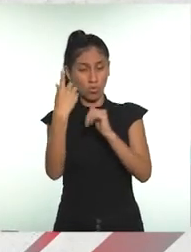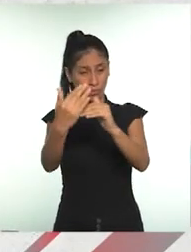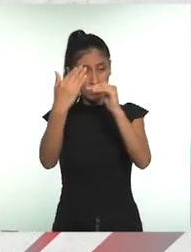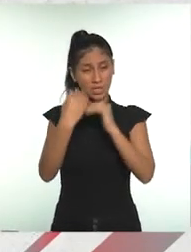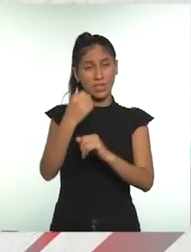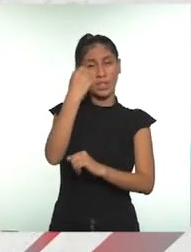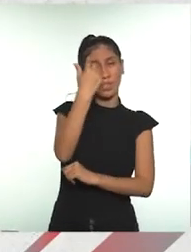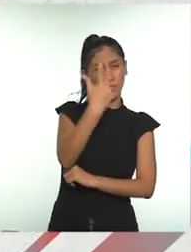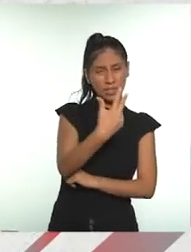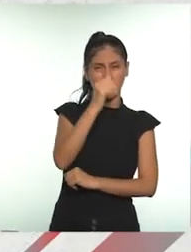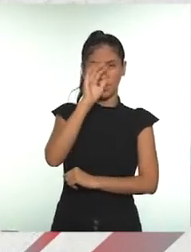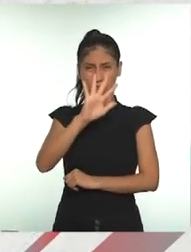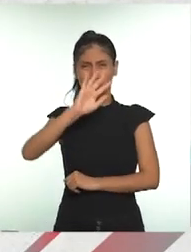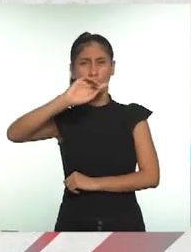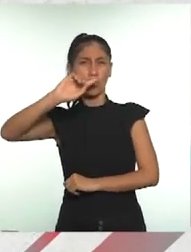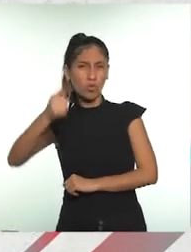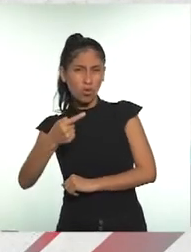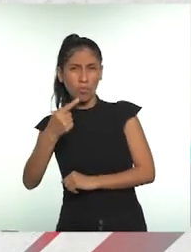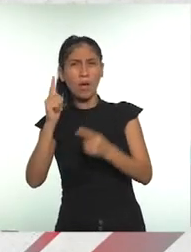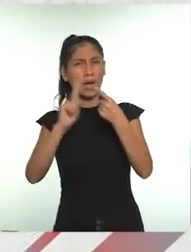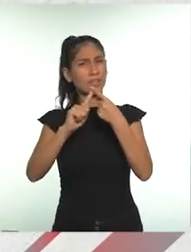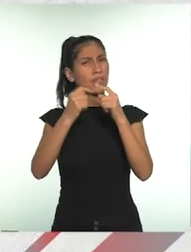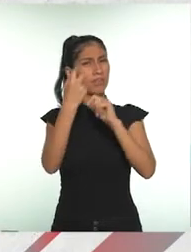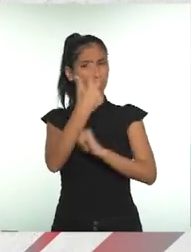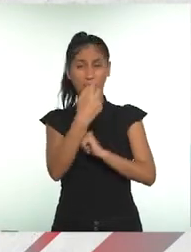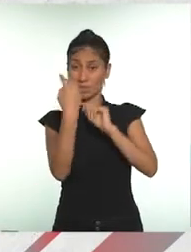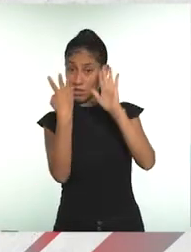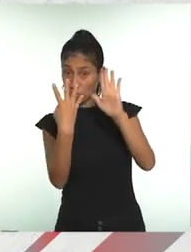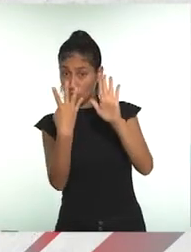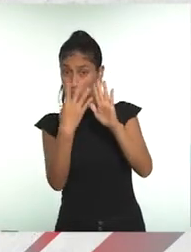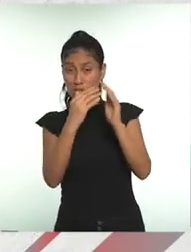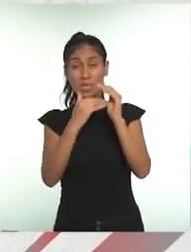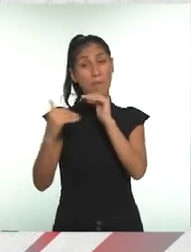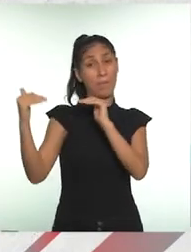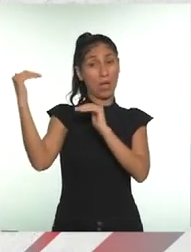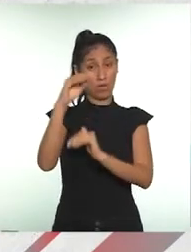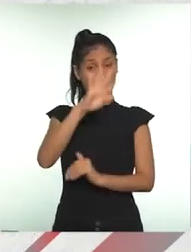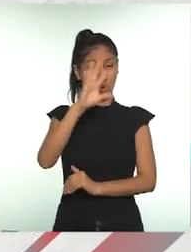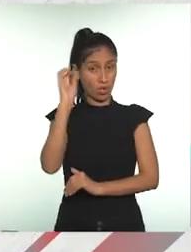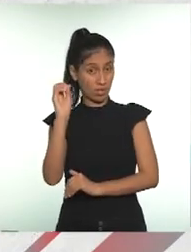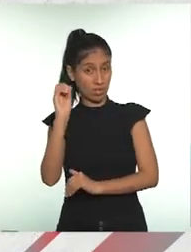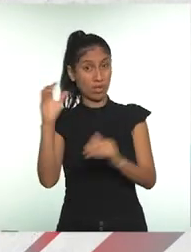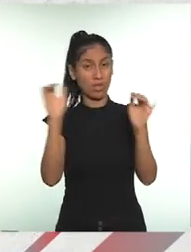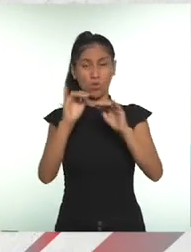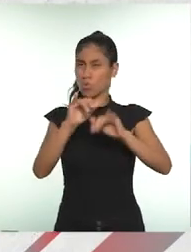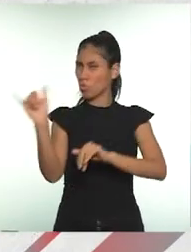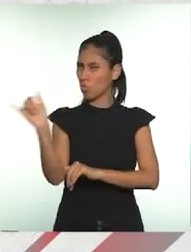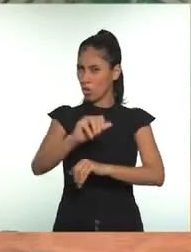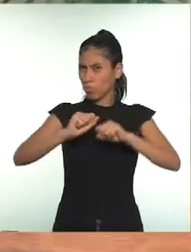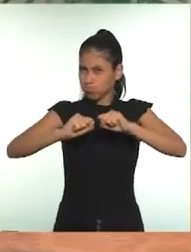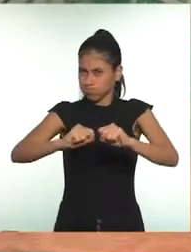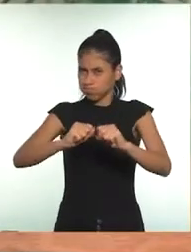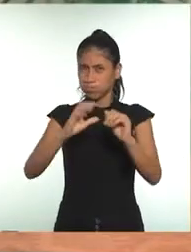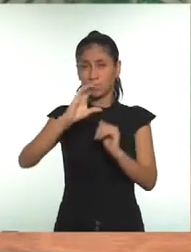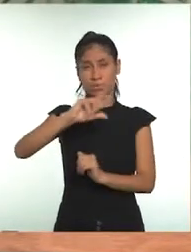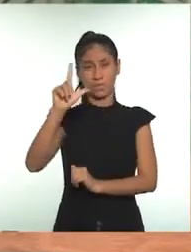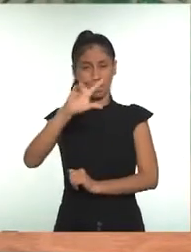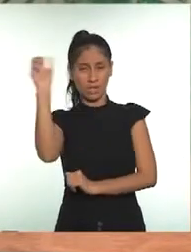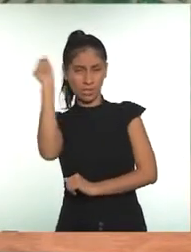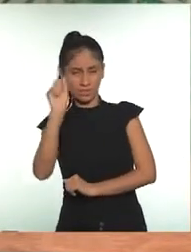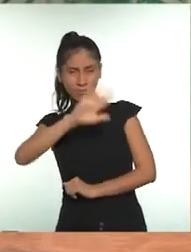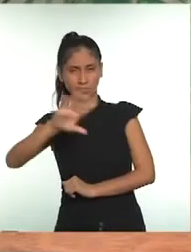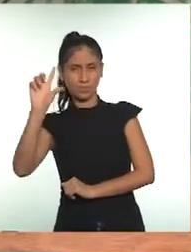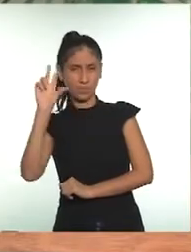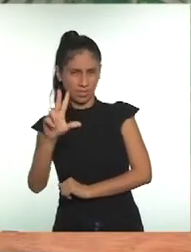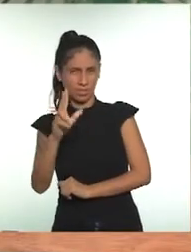y 39.9 es obesidad clase 2 y mayor o igual a 40 es obesidad clase 3. ¿Qué otras medidas son importantes